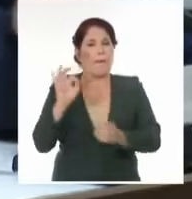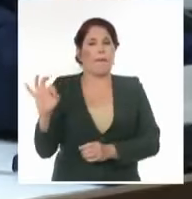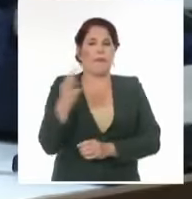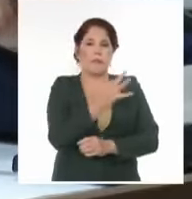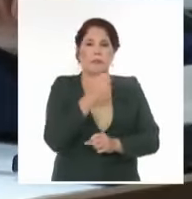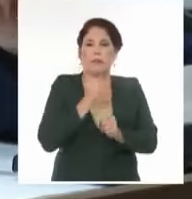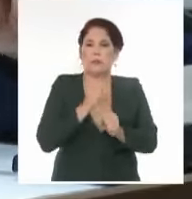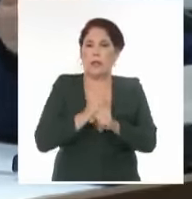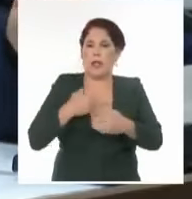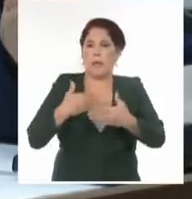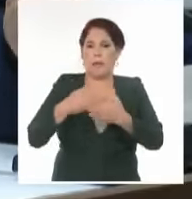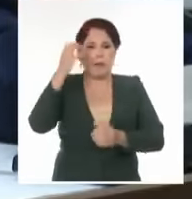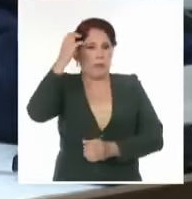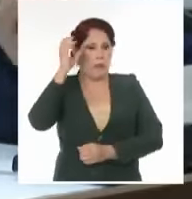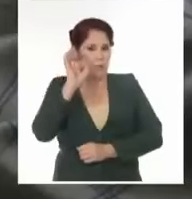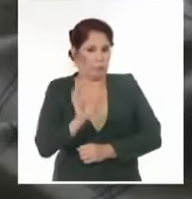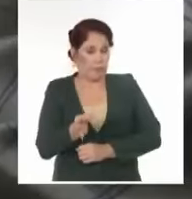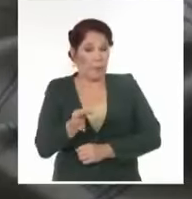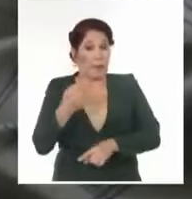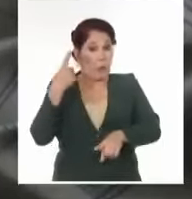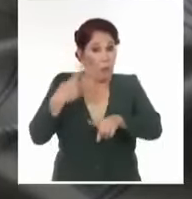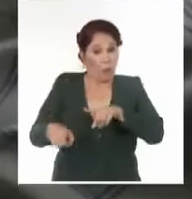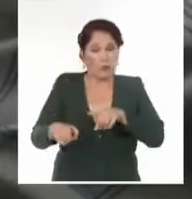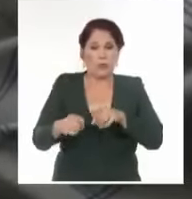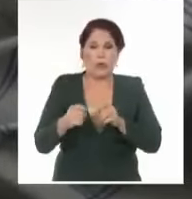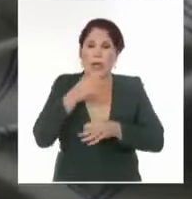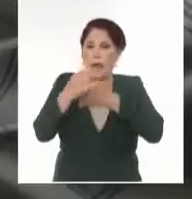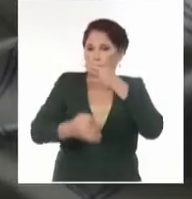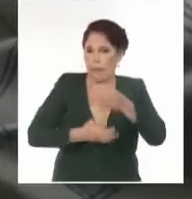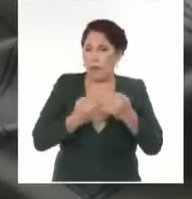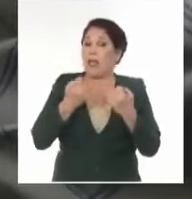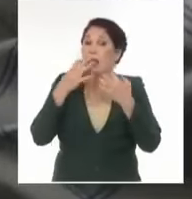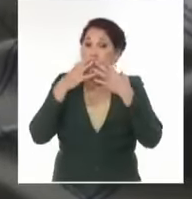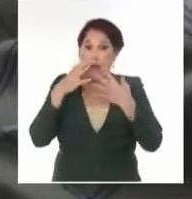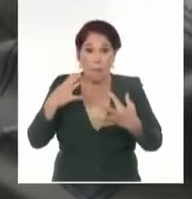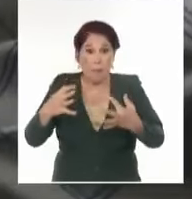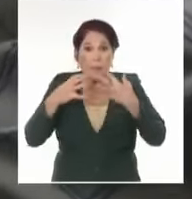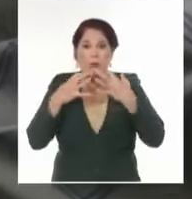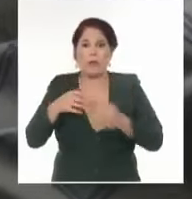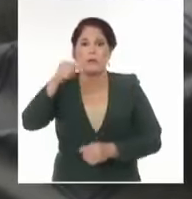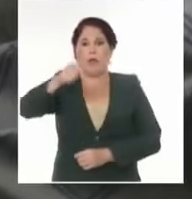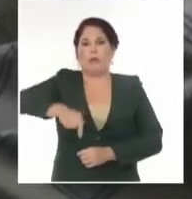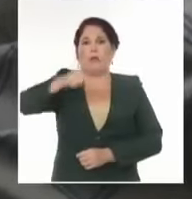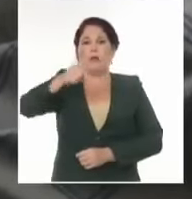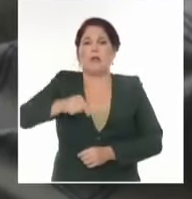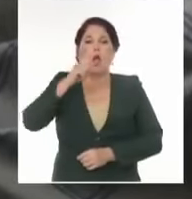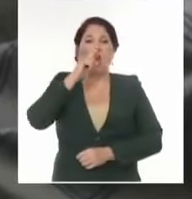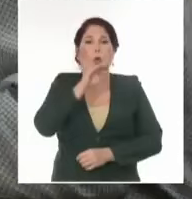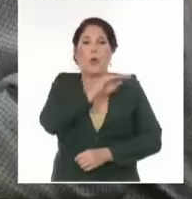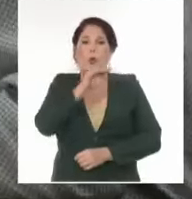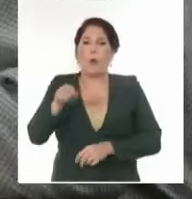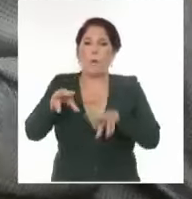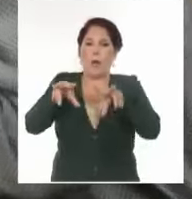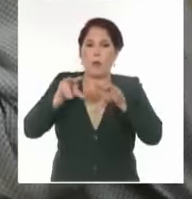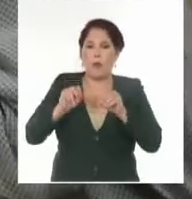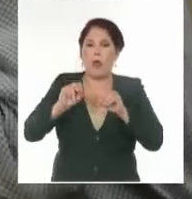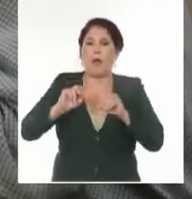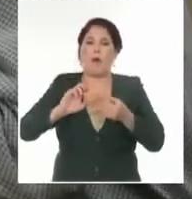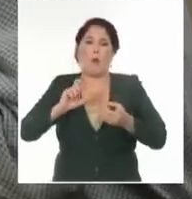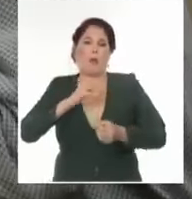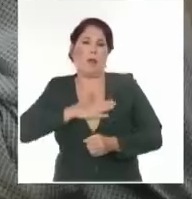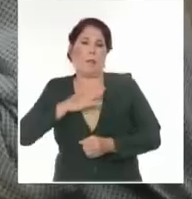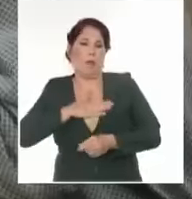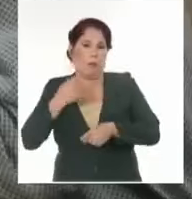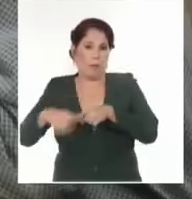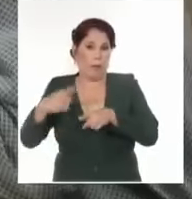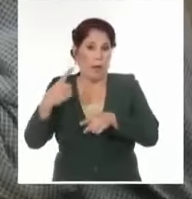de la empresa estatal socialista, mientras que resaltó como una necesidad la actualización de las normas para los nuevos actores económicos.